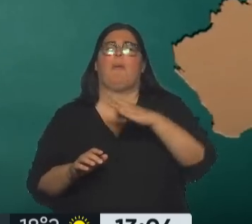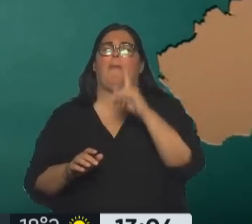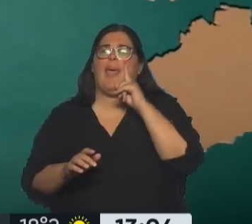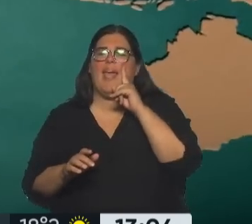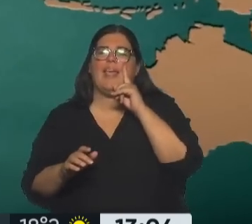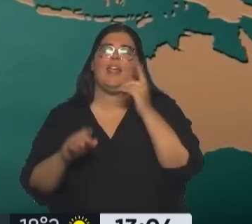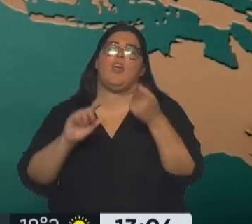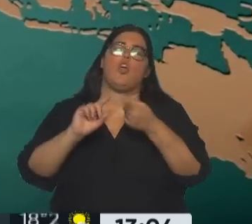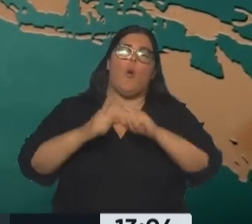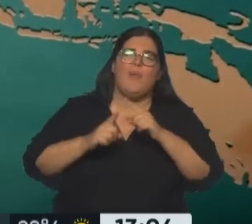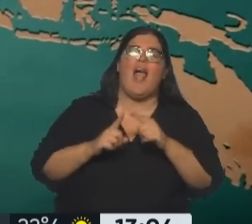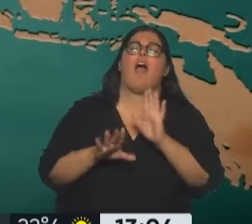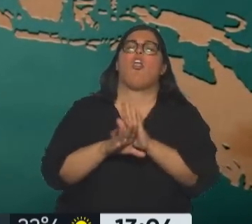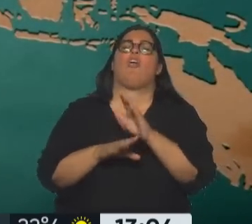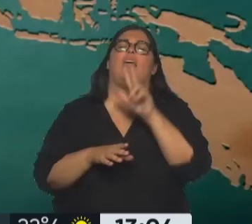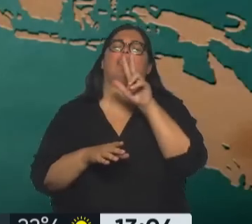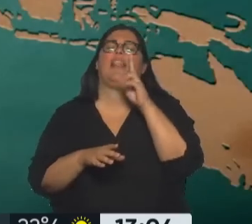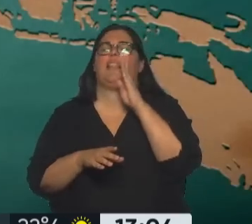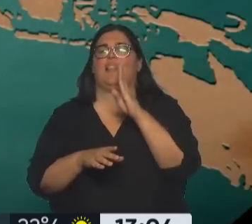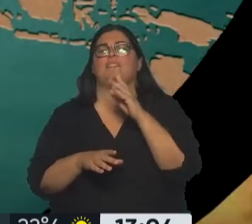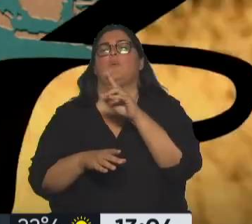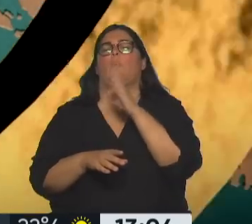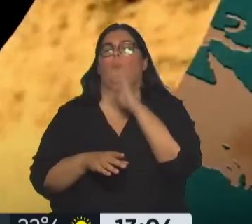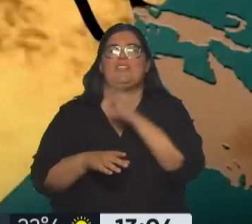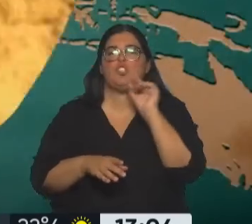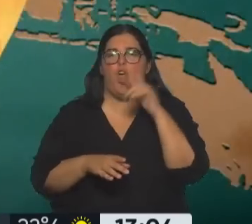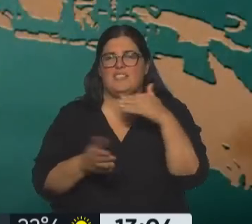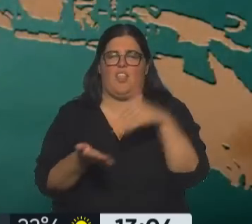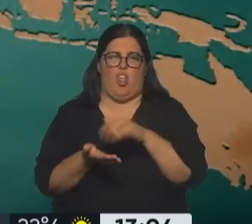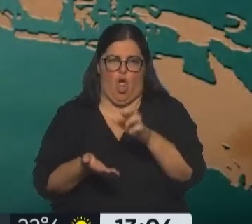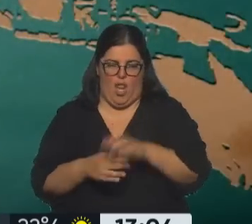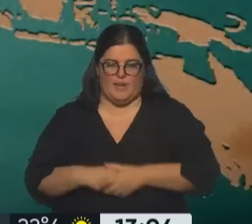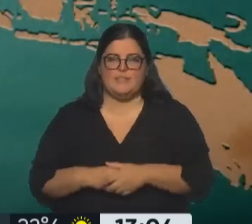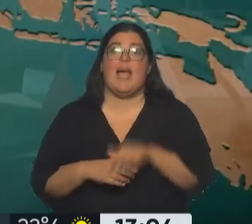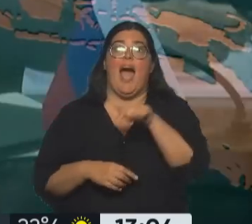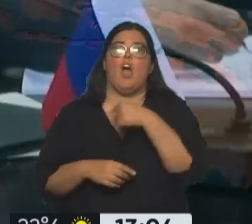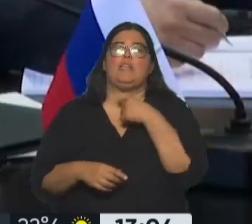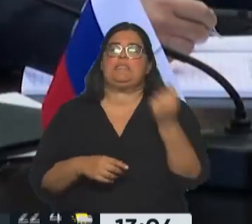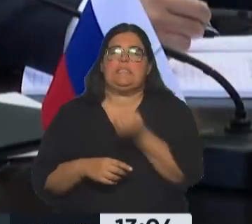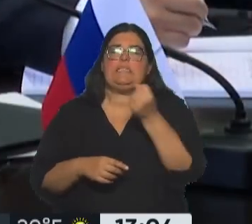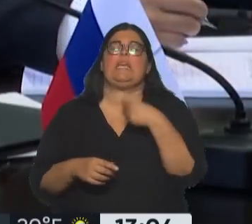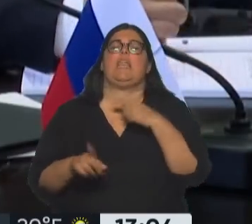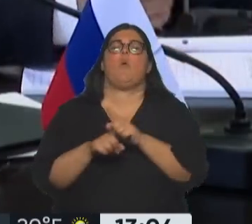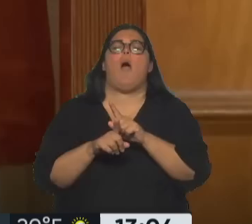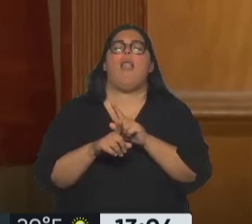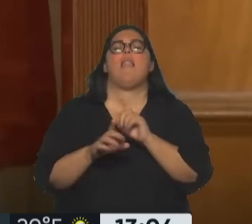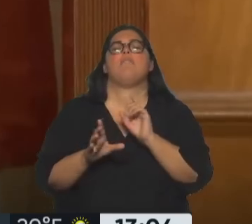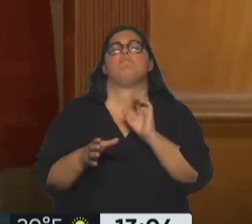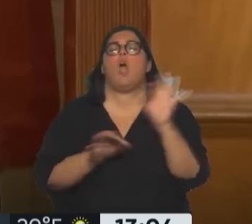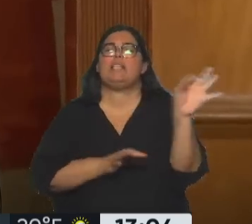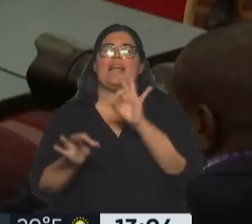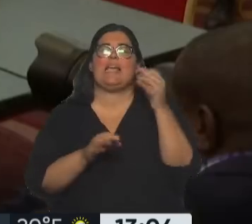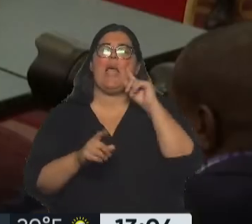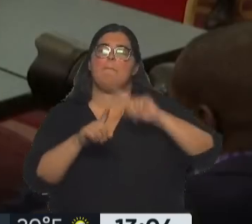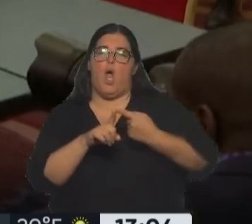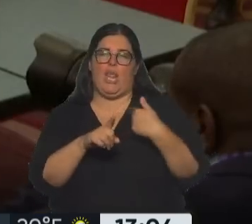de 23 billones de dólares. Pero ahora aspira además a convertirse en un actor geopolítico colectivo y global, capaz